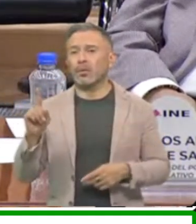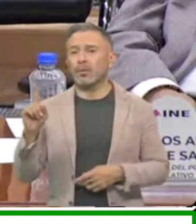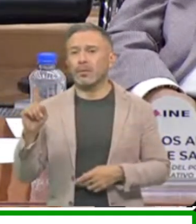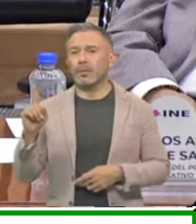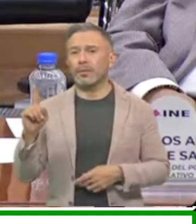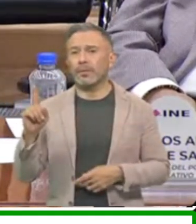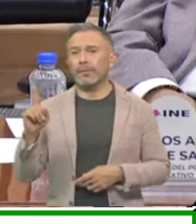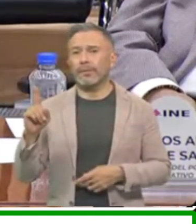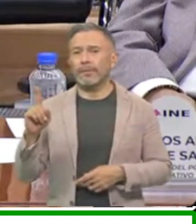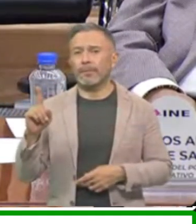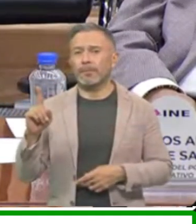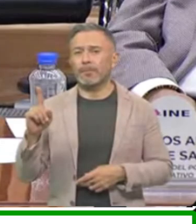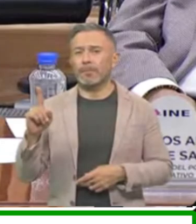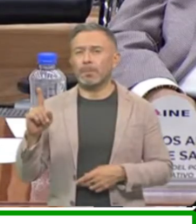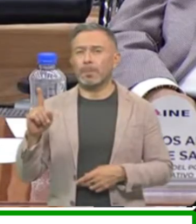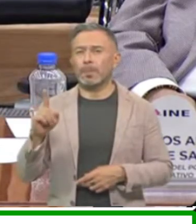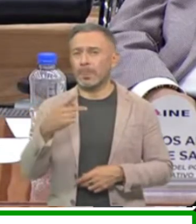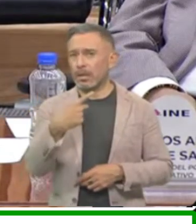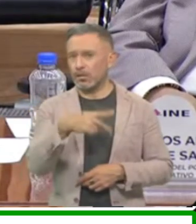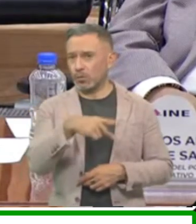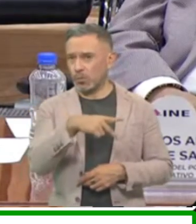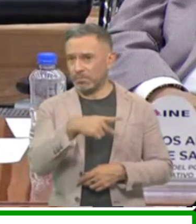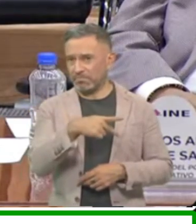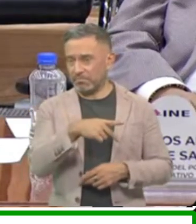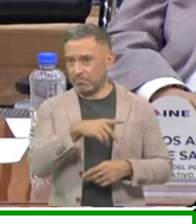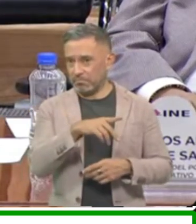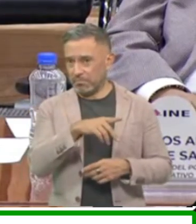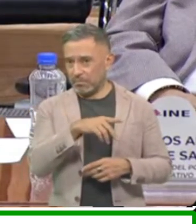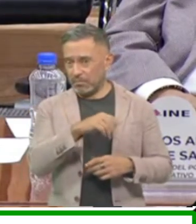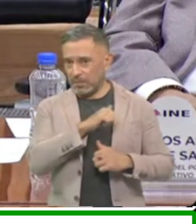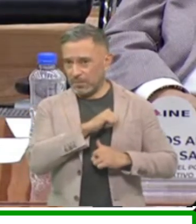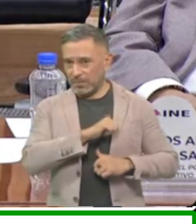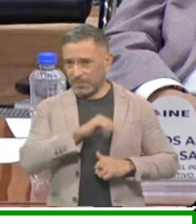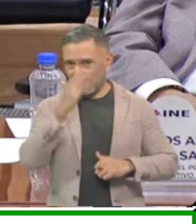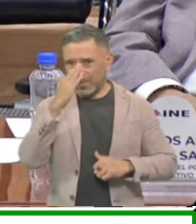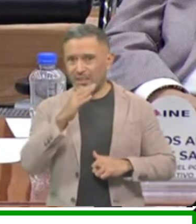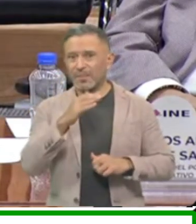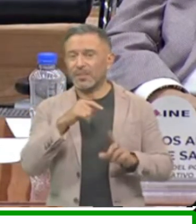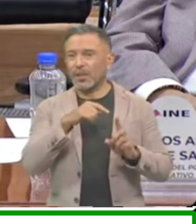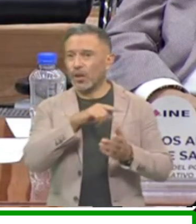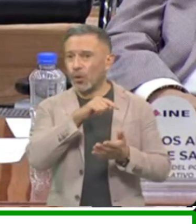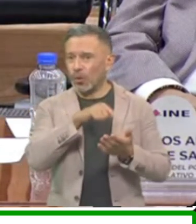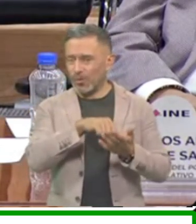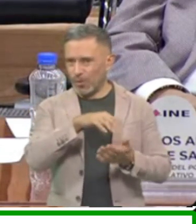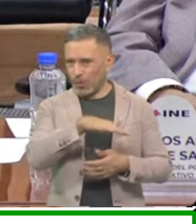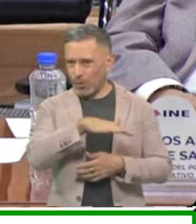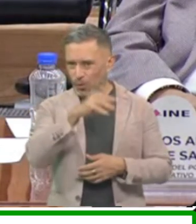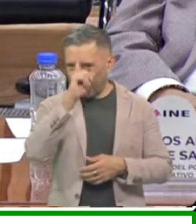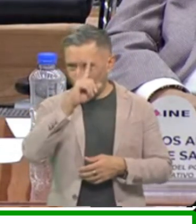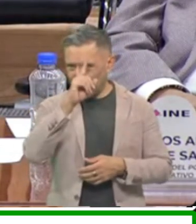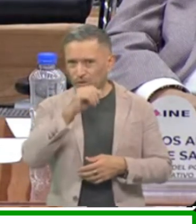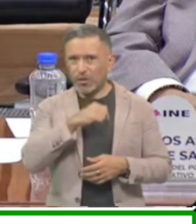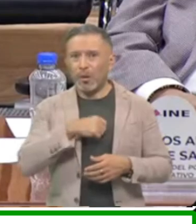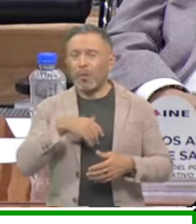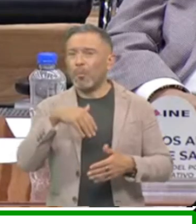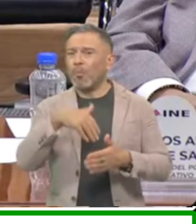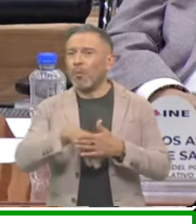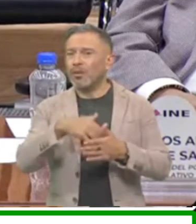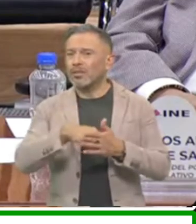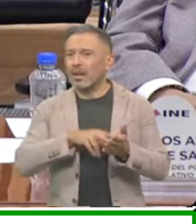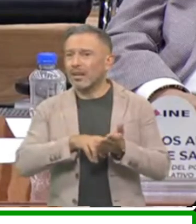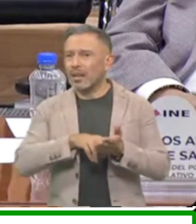de supuestamente de órganos centrales, a decir del presidente del Consejo Distrital, que sacó en bolsas negras de